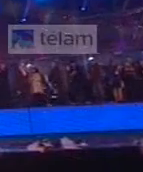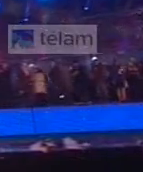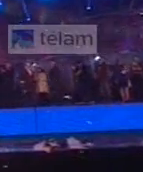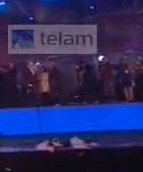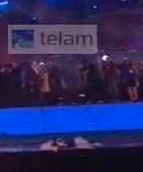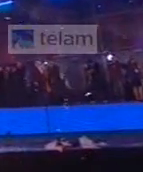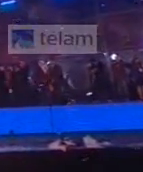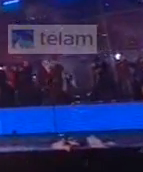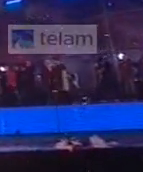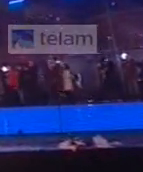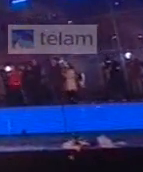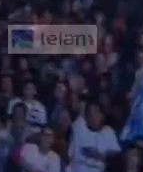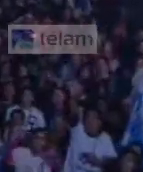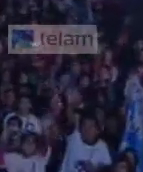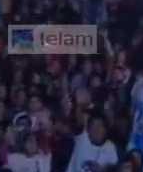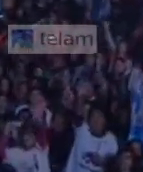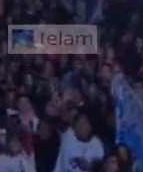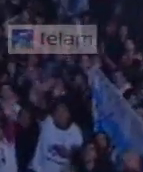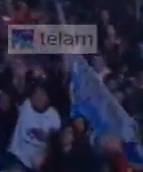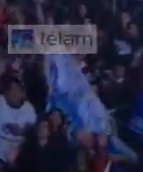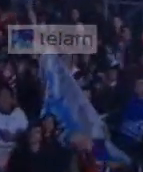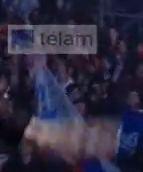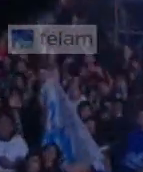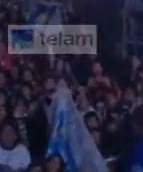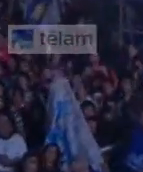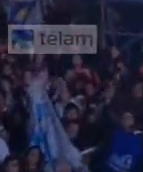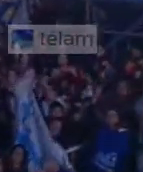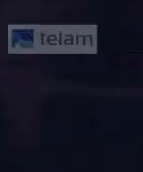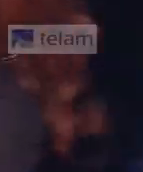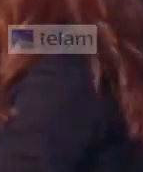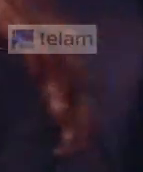Conforme al establecido por el artículo 75 de la ley 26.